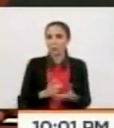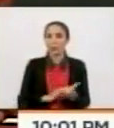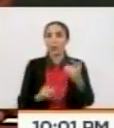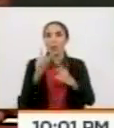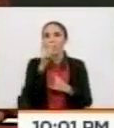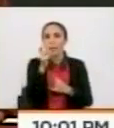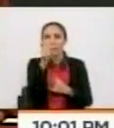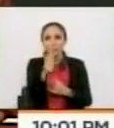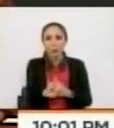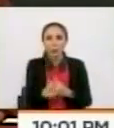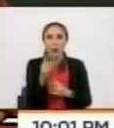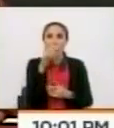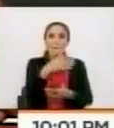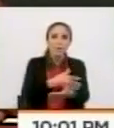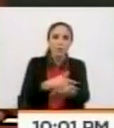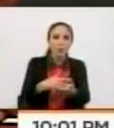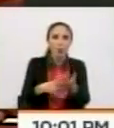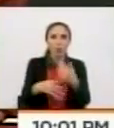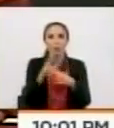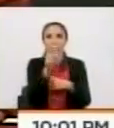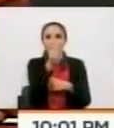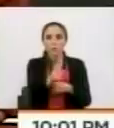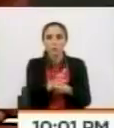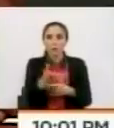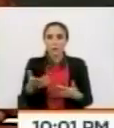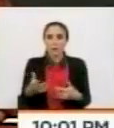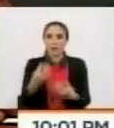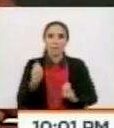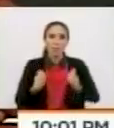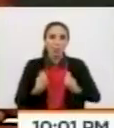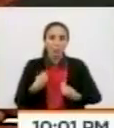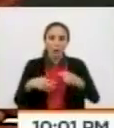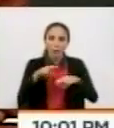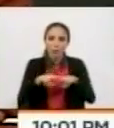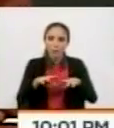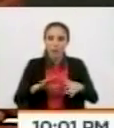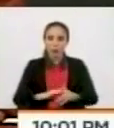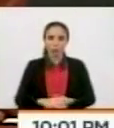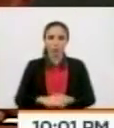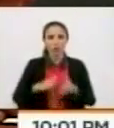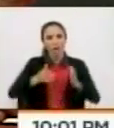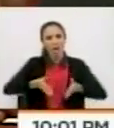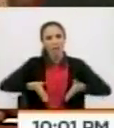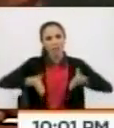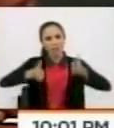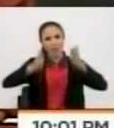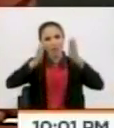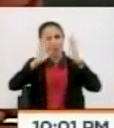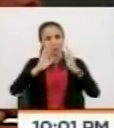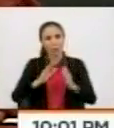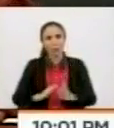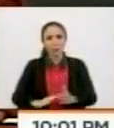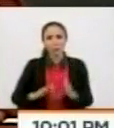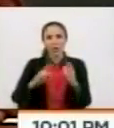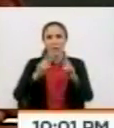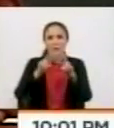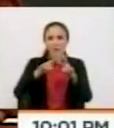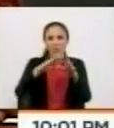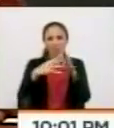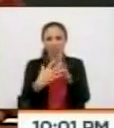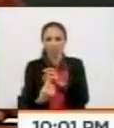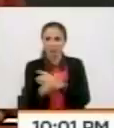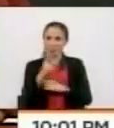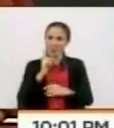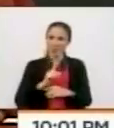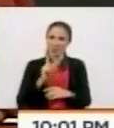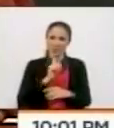personas. Los enloquezco con lo del niño, con lo del edificio golpeo a 1 millón de personas. Lo que